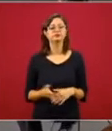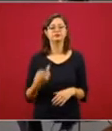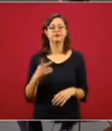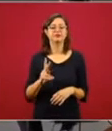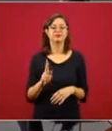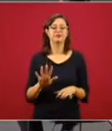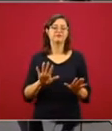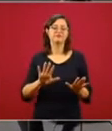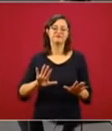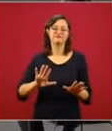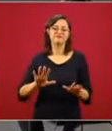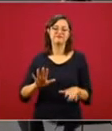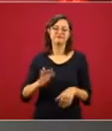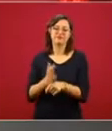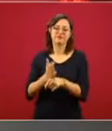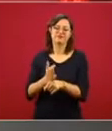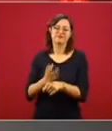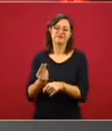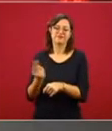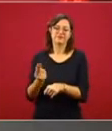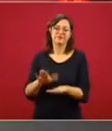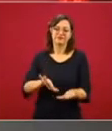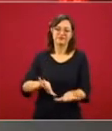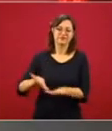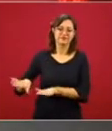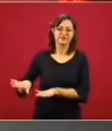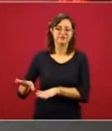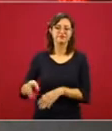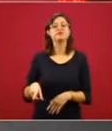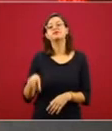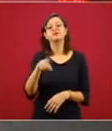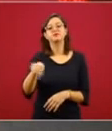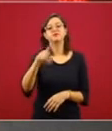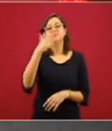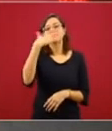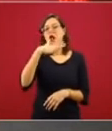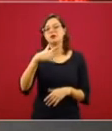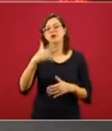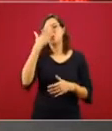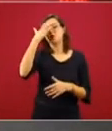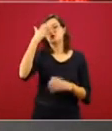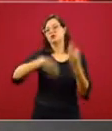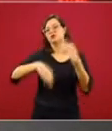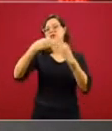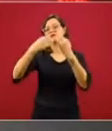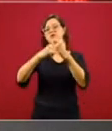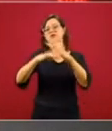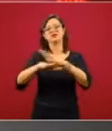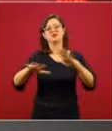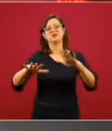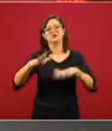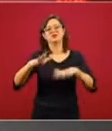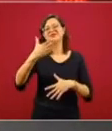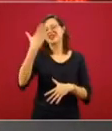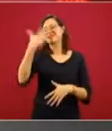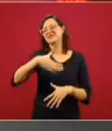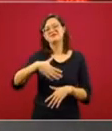viene al caso. Ya ustedes saben, es de dominio público, de cómo